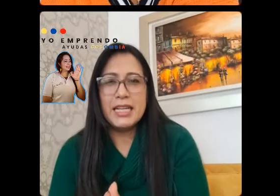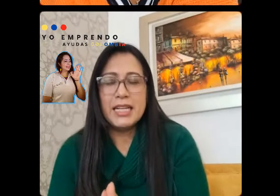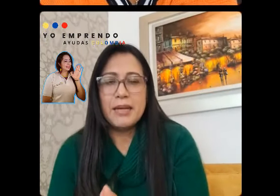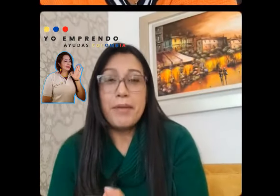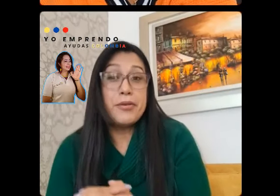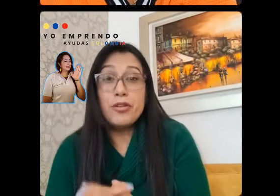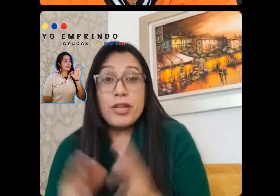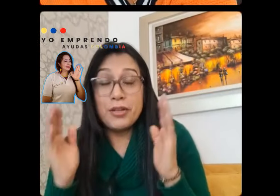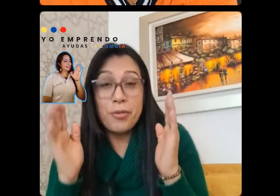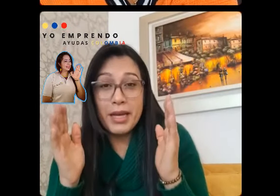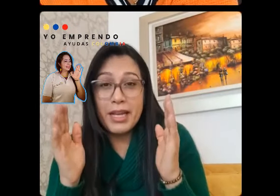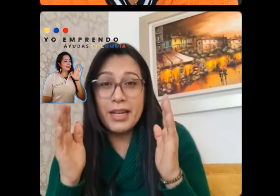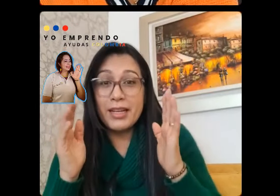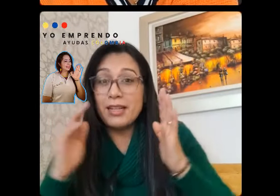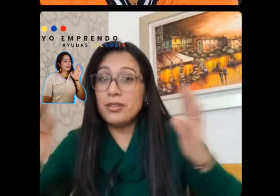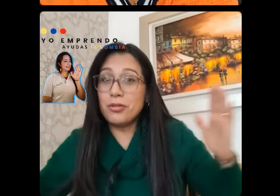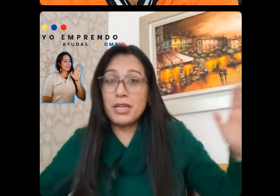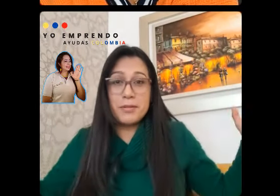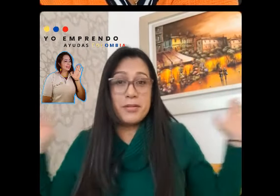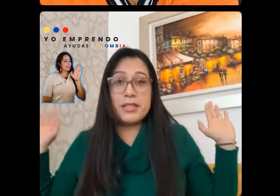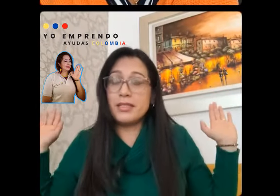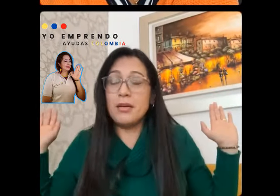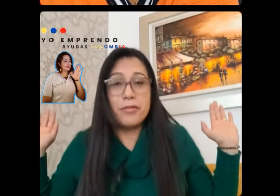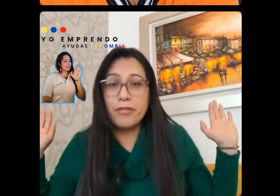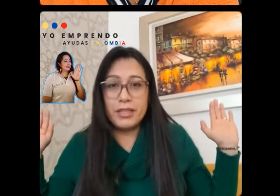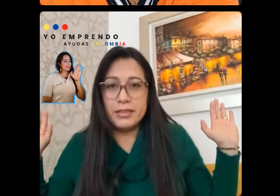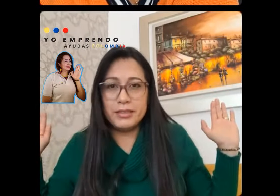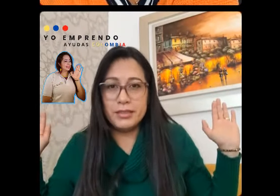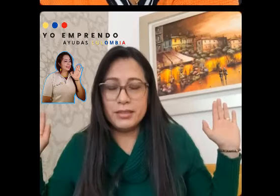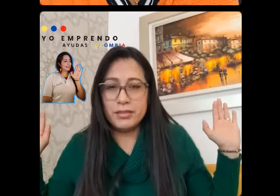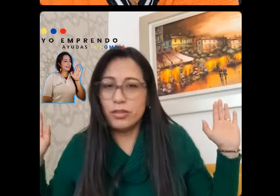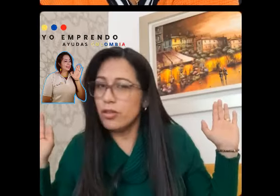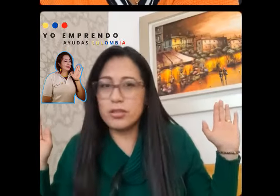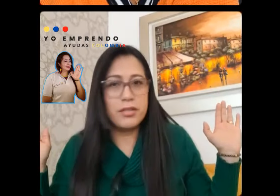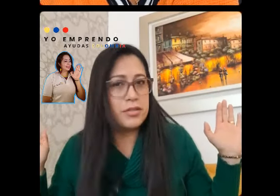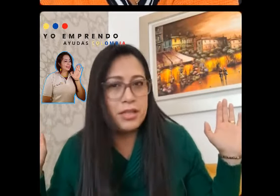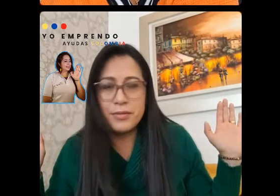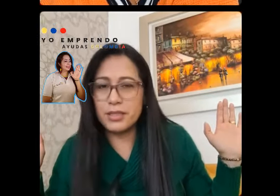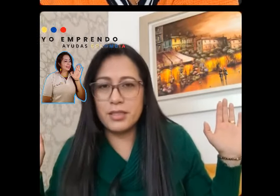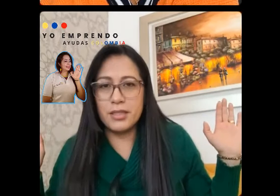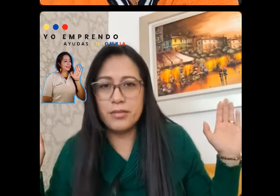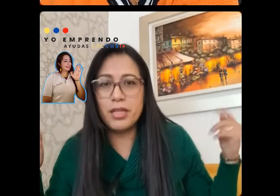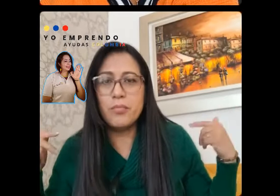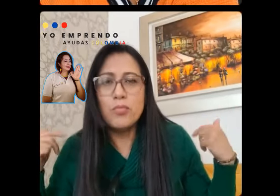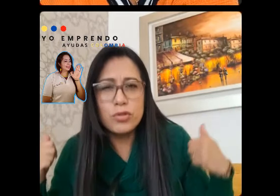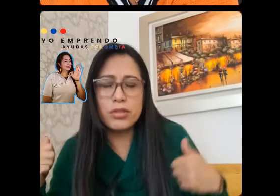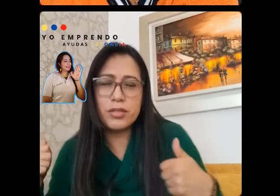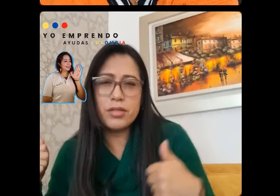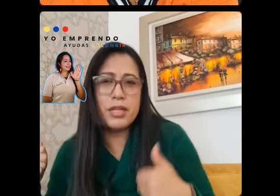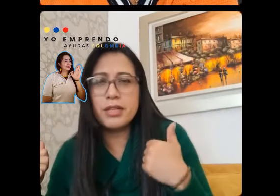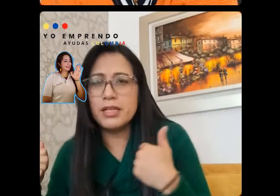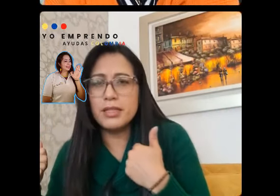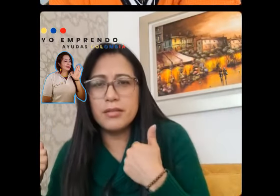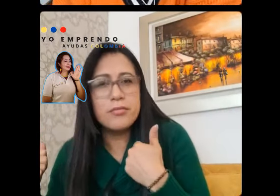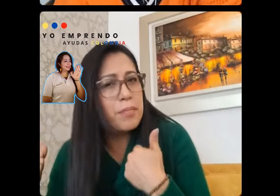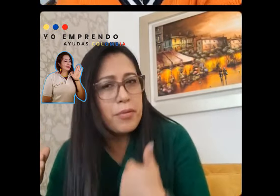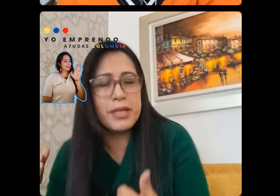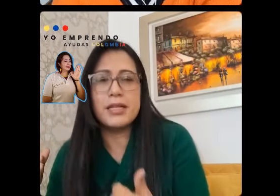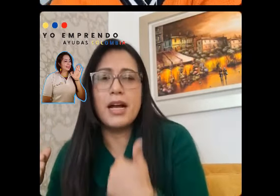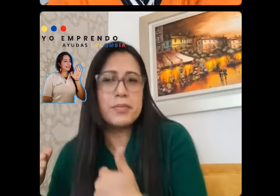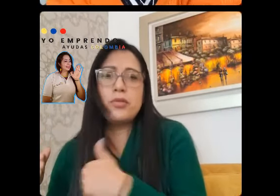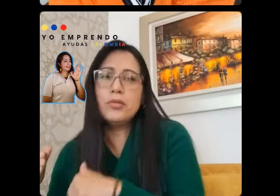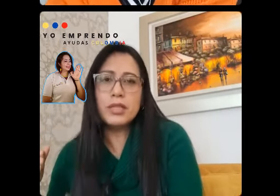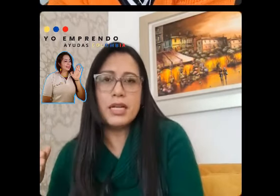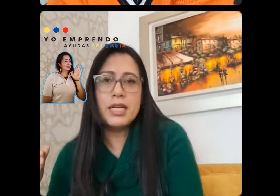Sí pero lo que no veían Eran todas las personas que estaban por fuera todos los que no estamos atendiendo y muchos de esos eran hogares en una